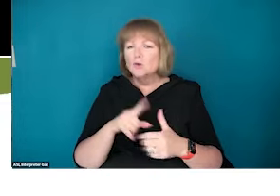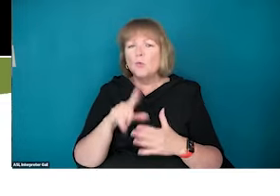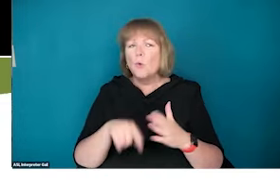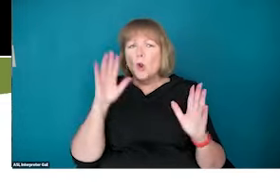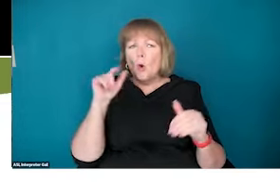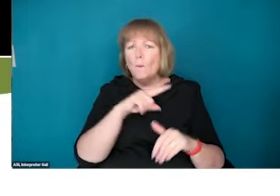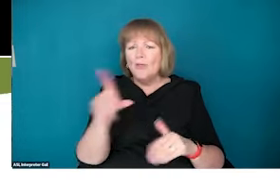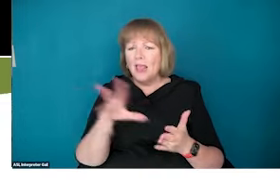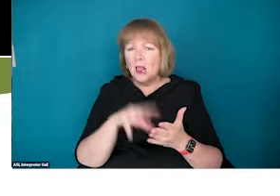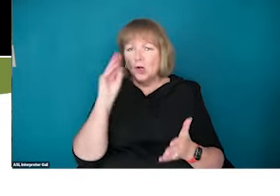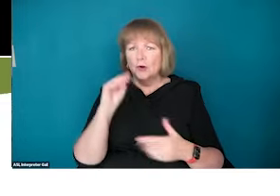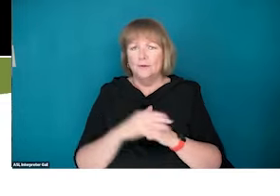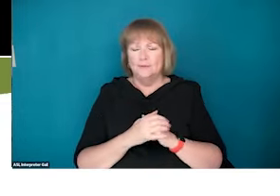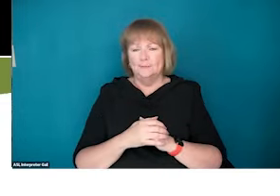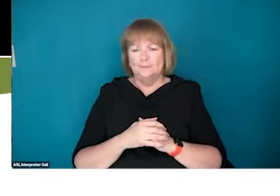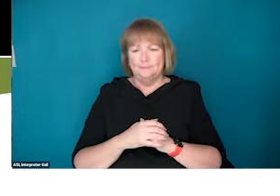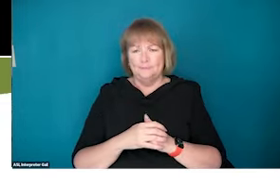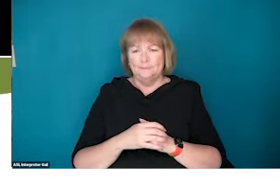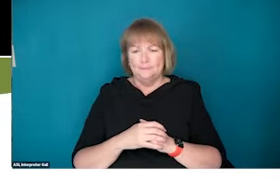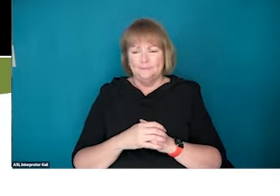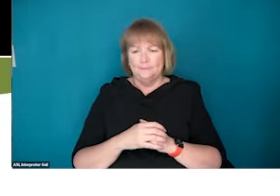Jenny, ¿será que la perdimos?